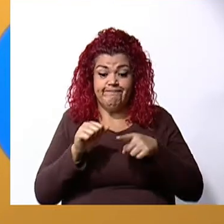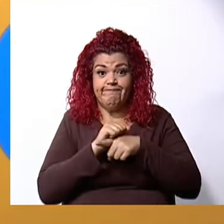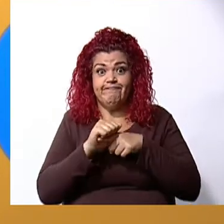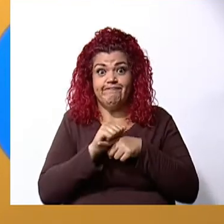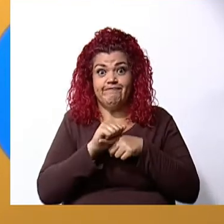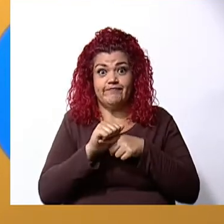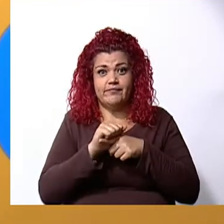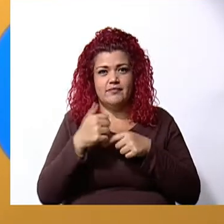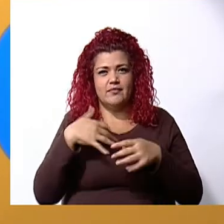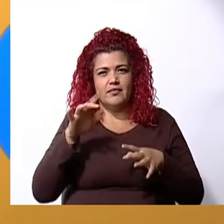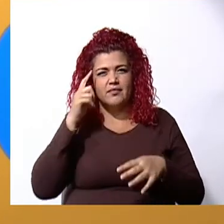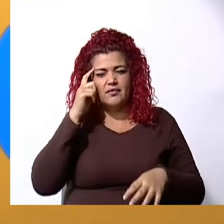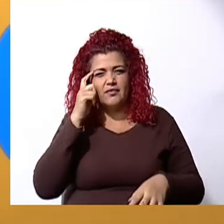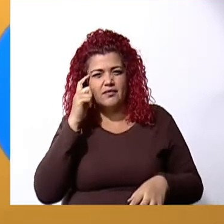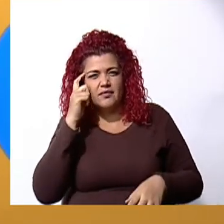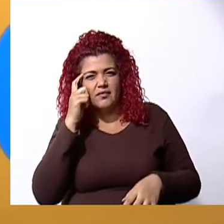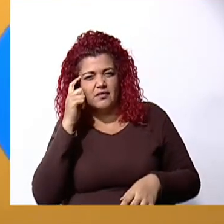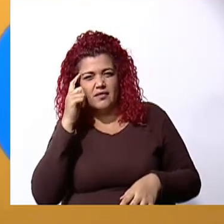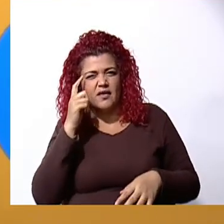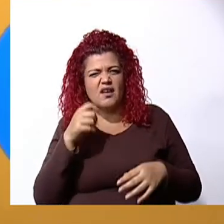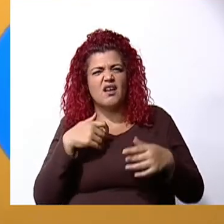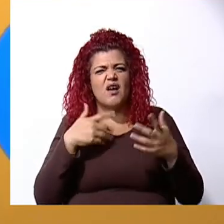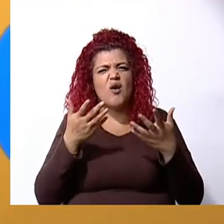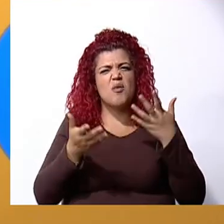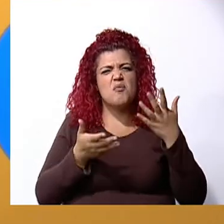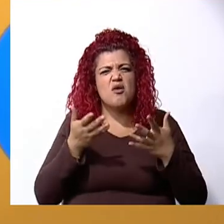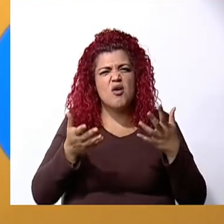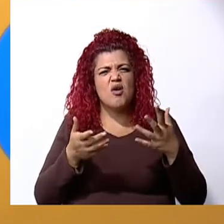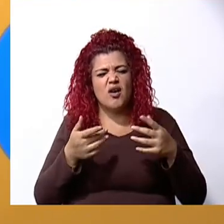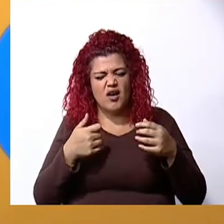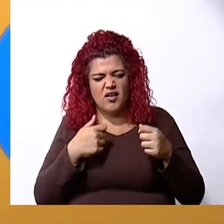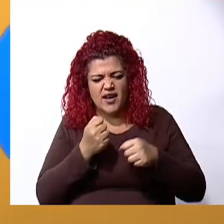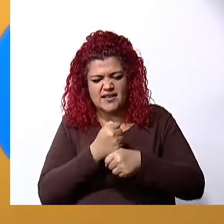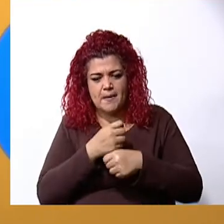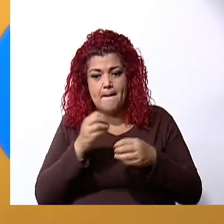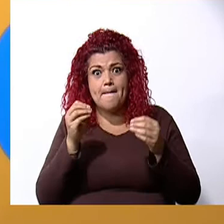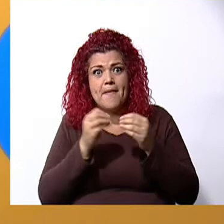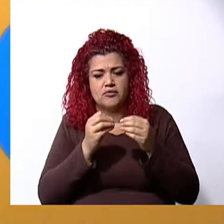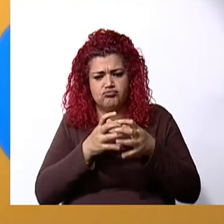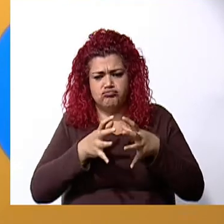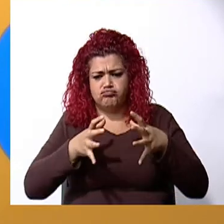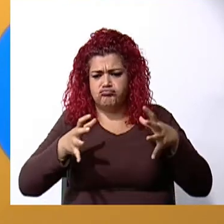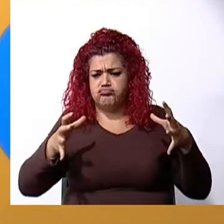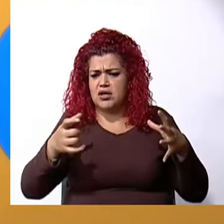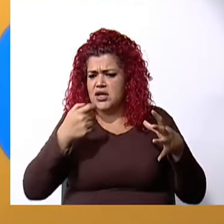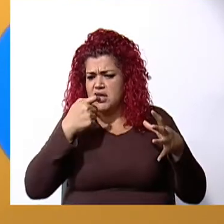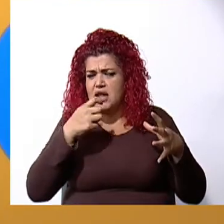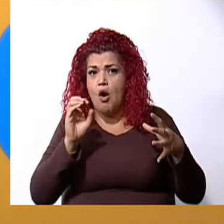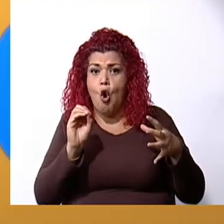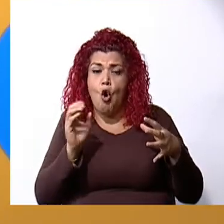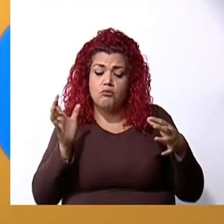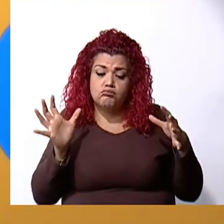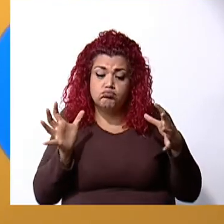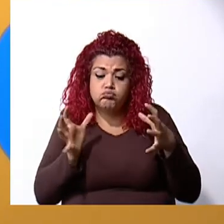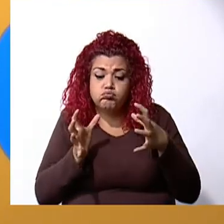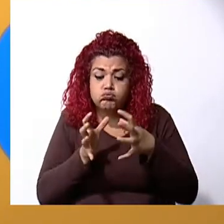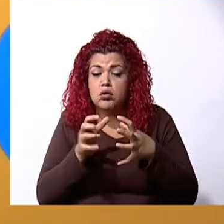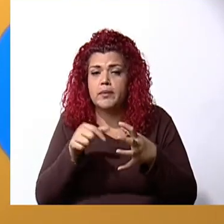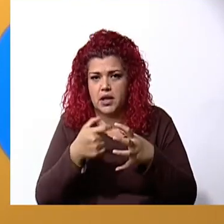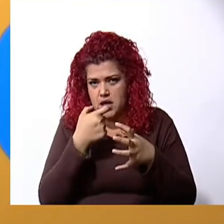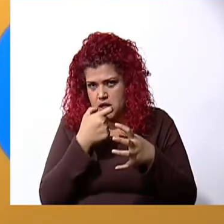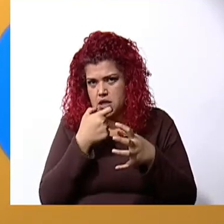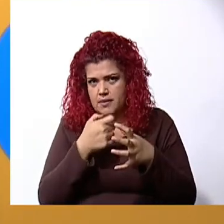práctica nuestro cálculo mental y vamos a ver de qué manera podemos hacer más galletas o menos galletas. Y necesito que me